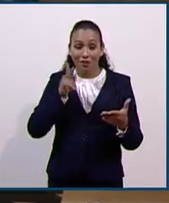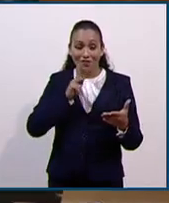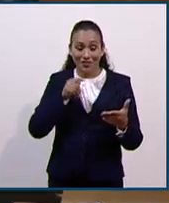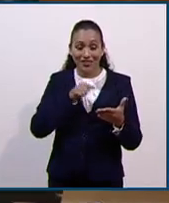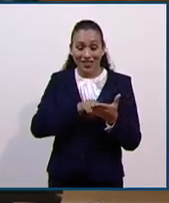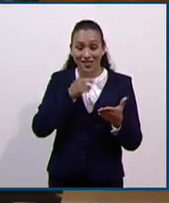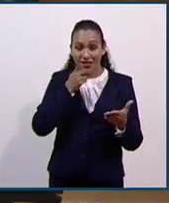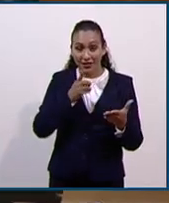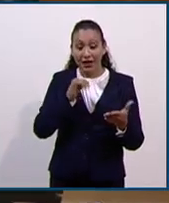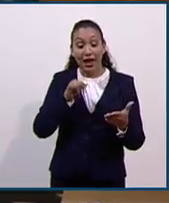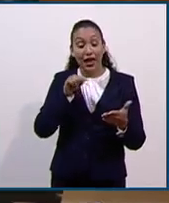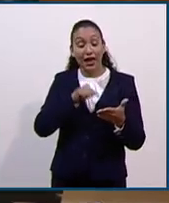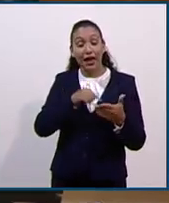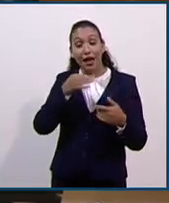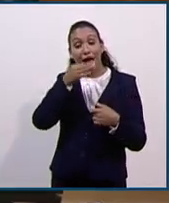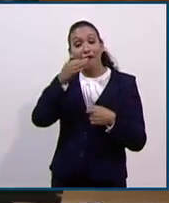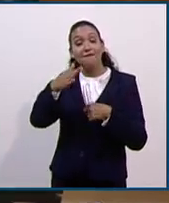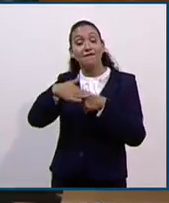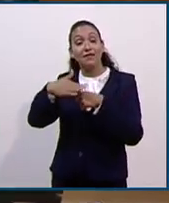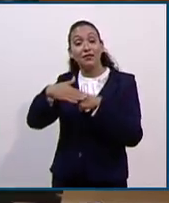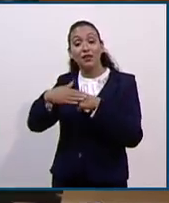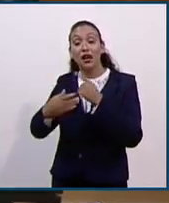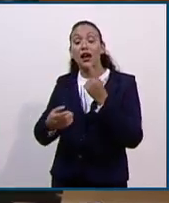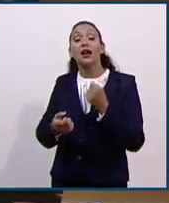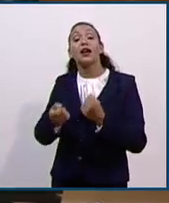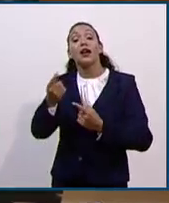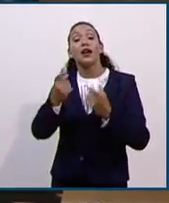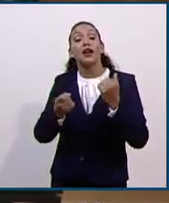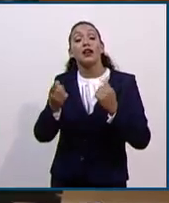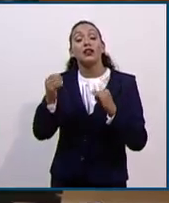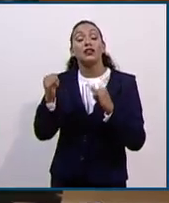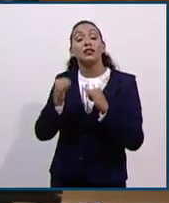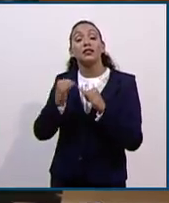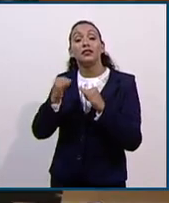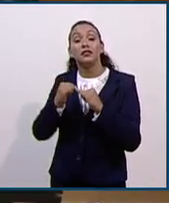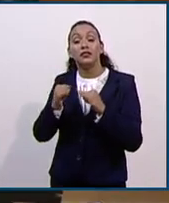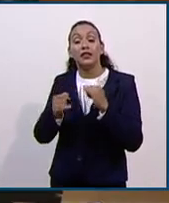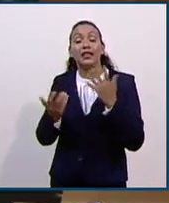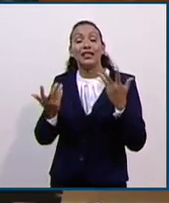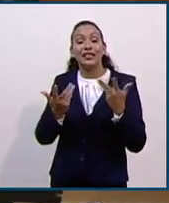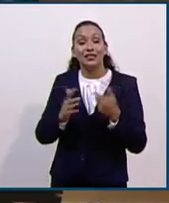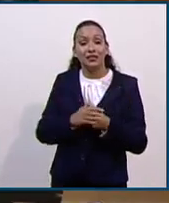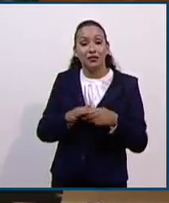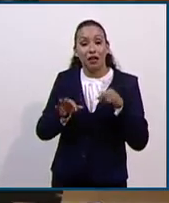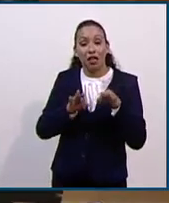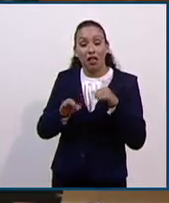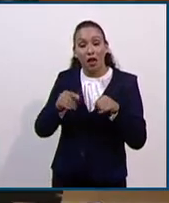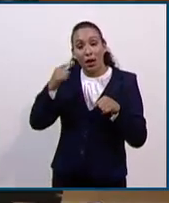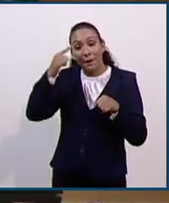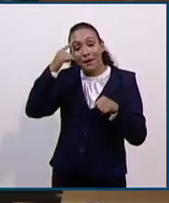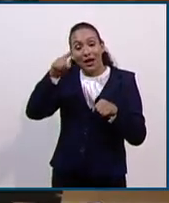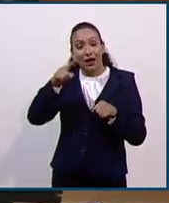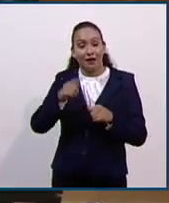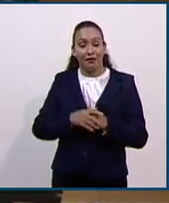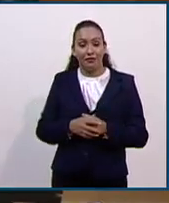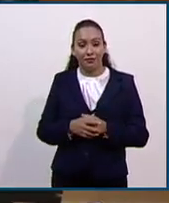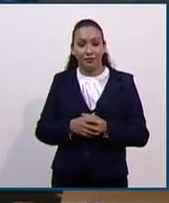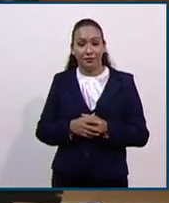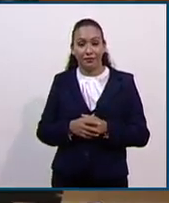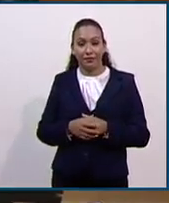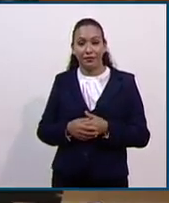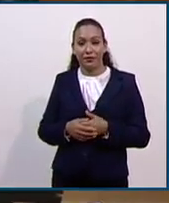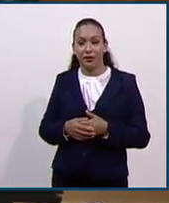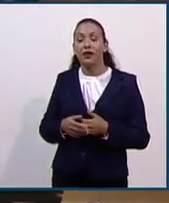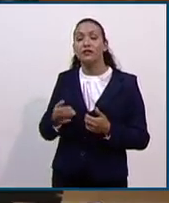se advierte que ciertos órganos del Estado han realizado diligencias para ejecutar las órdenes